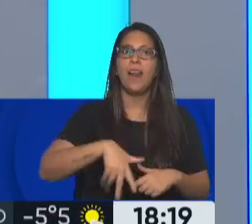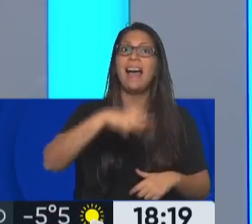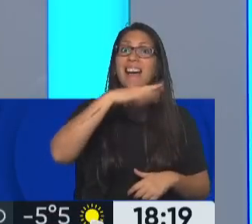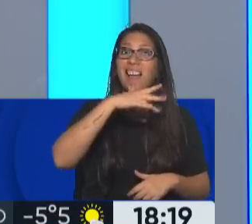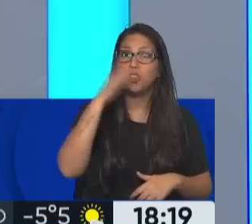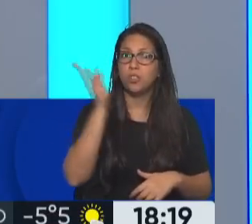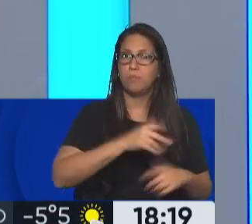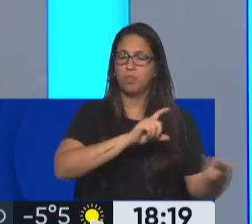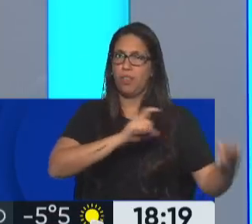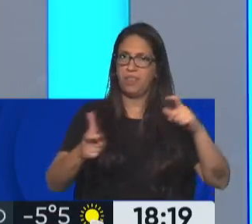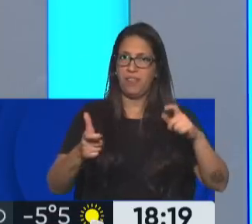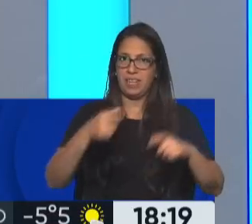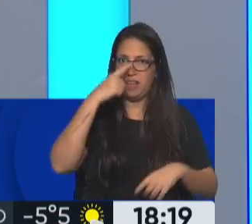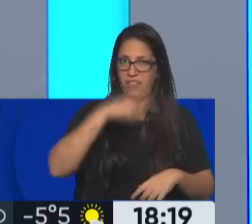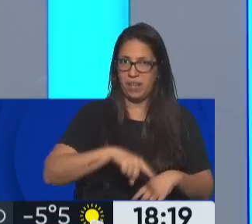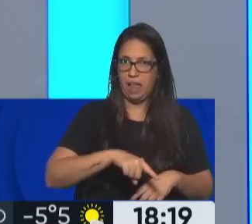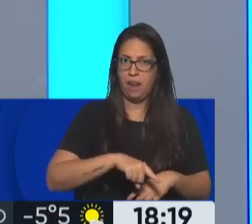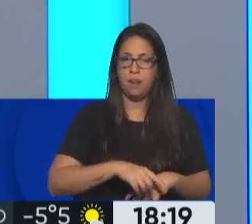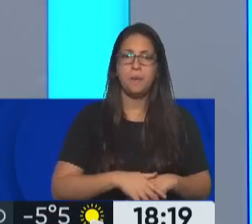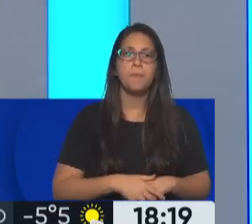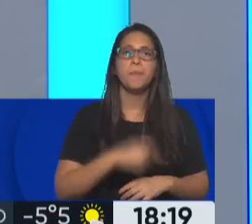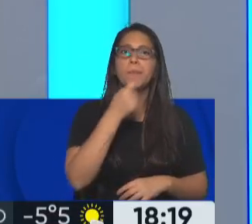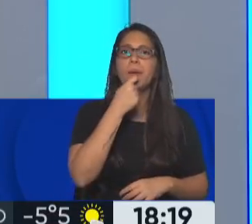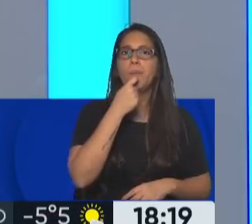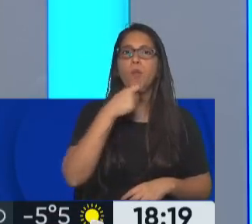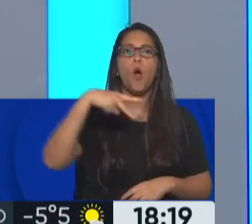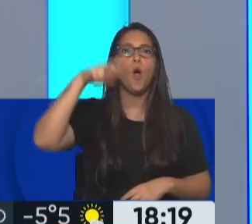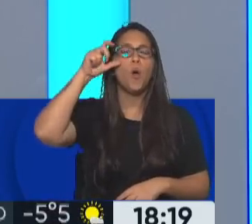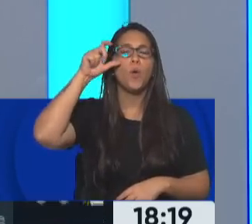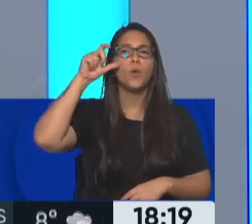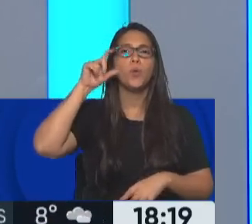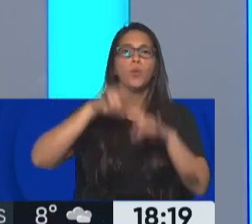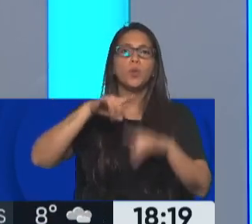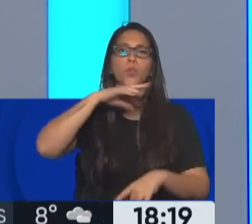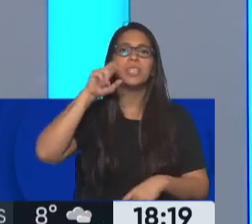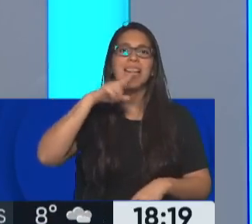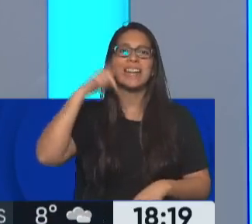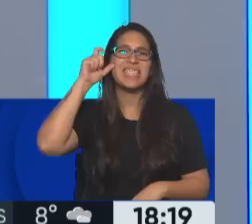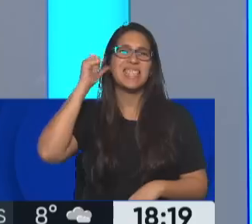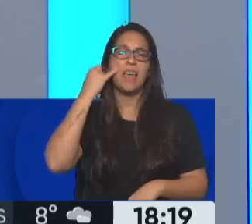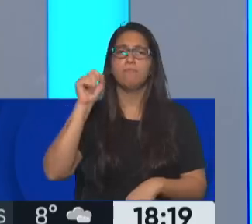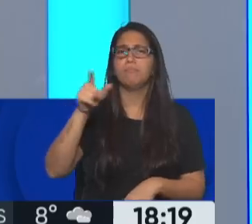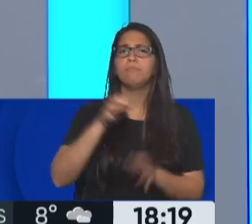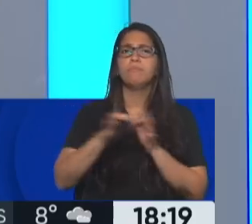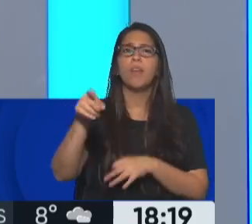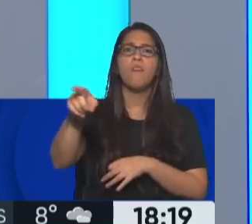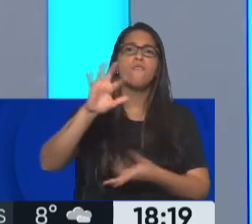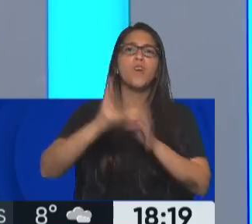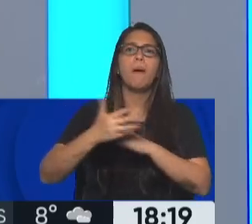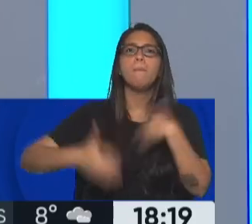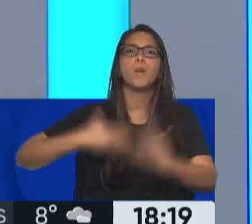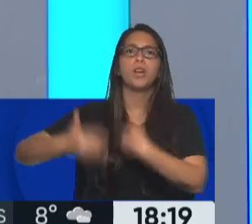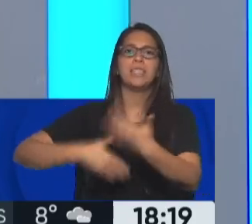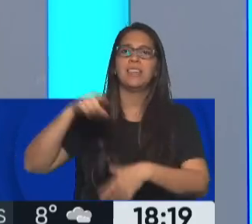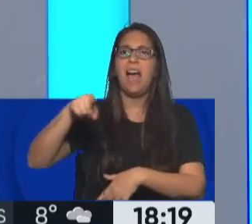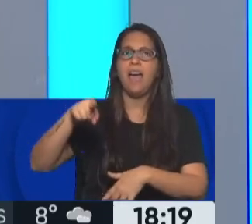Bueno. Y lo mismo, vamos, no sé, a Nueva Jersey, estado progresista, con todos los suburbios de